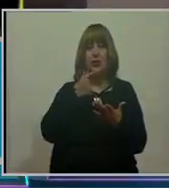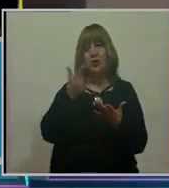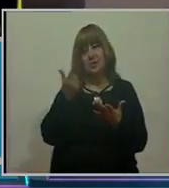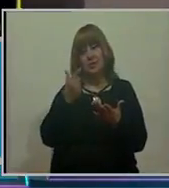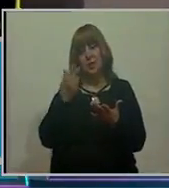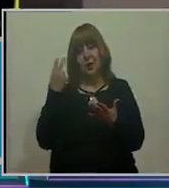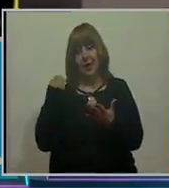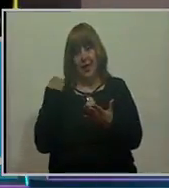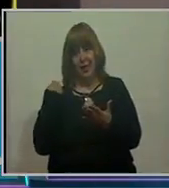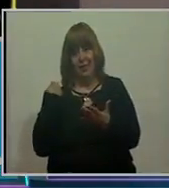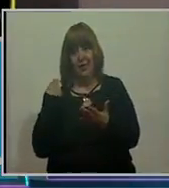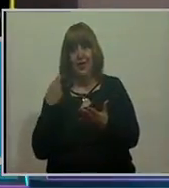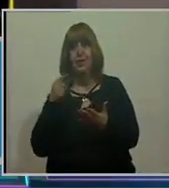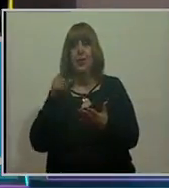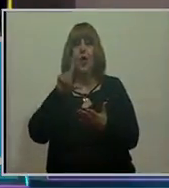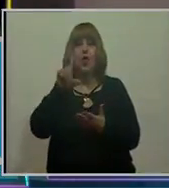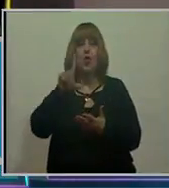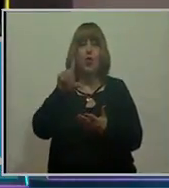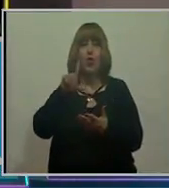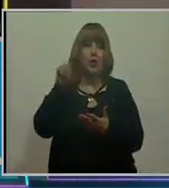Ah, pensé que tenés que hacer. No.